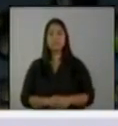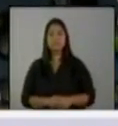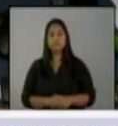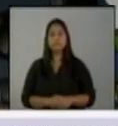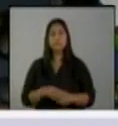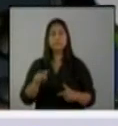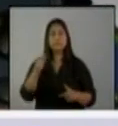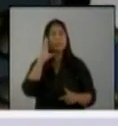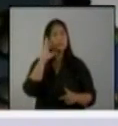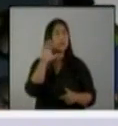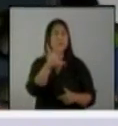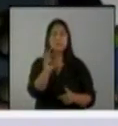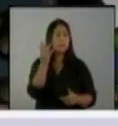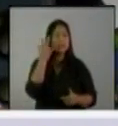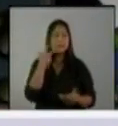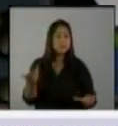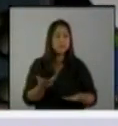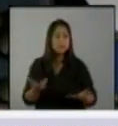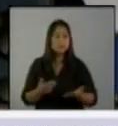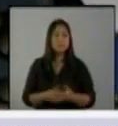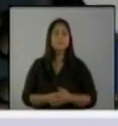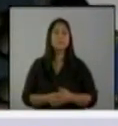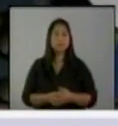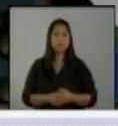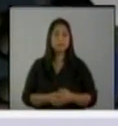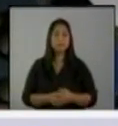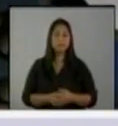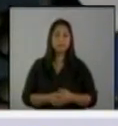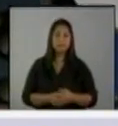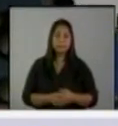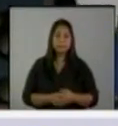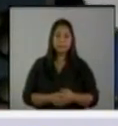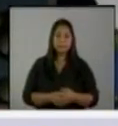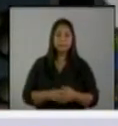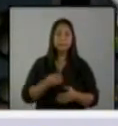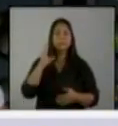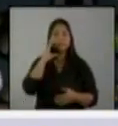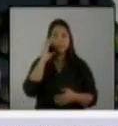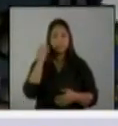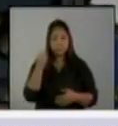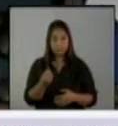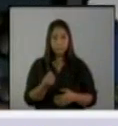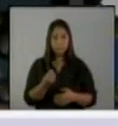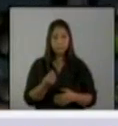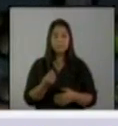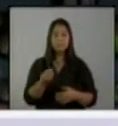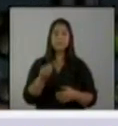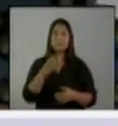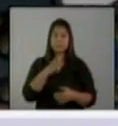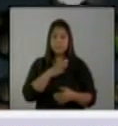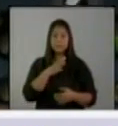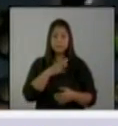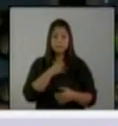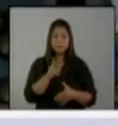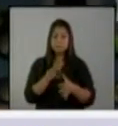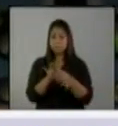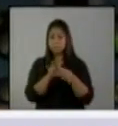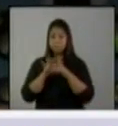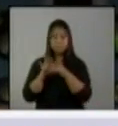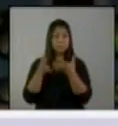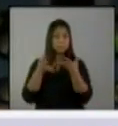Le dije yo, ¿y por qué por 50 días? Y me dice, realmente, presidente, me dice, hay tal organización